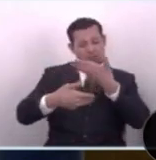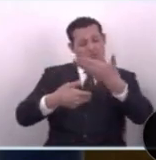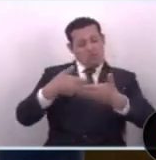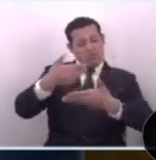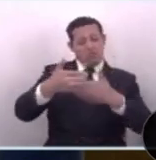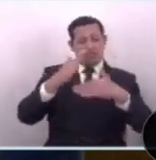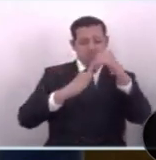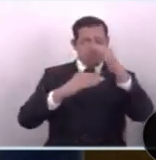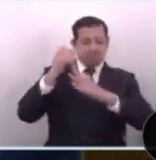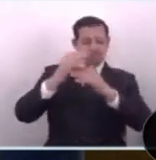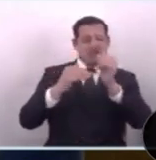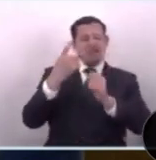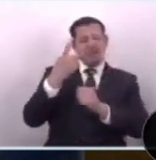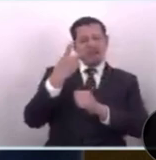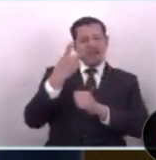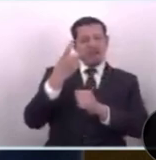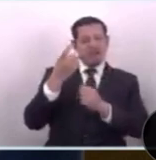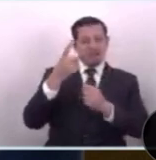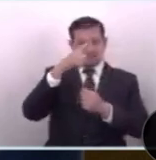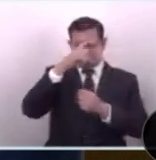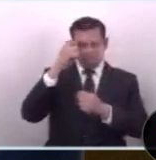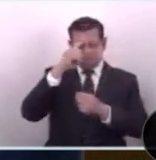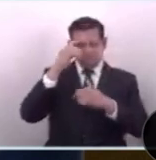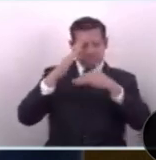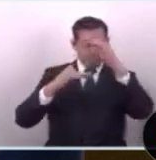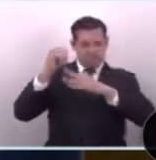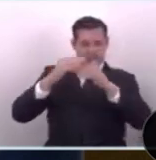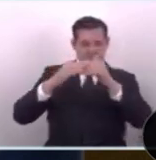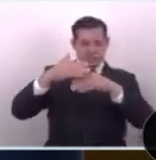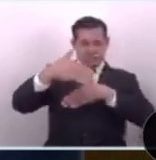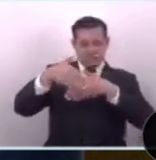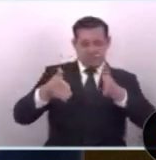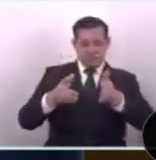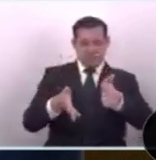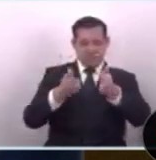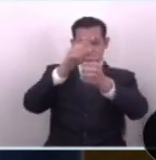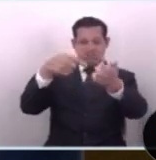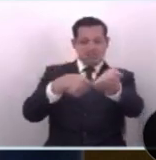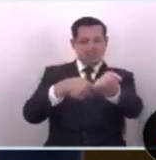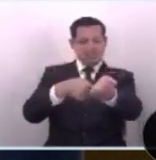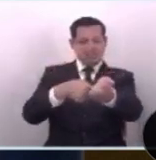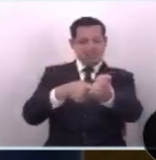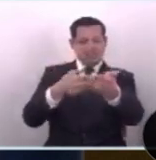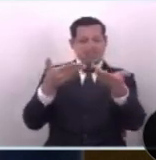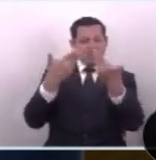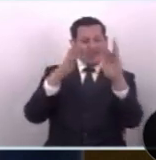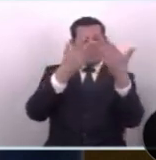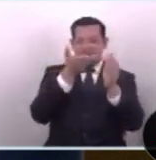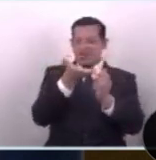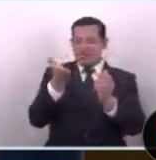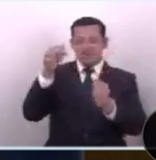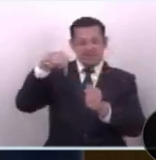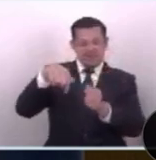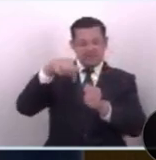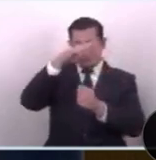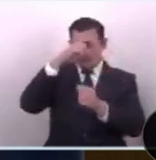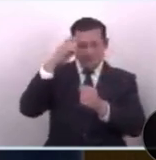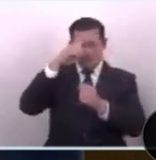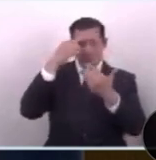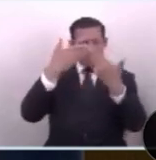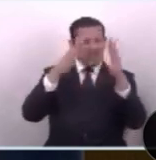remodelando falta todavía que hacer hemos remodelado la clínica hemos hecho muchas cosas aquí